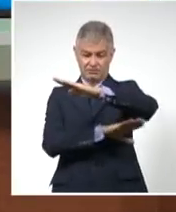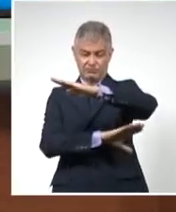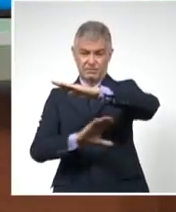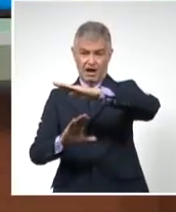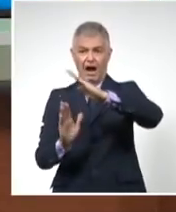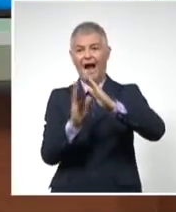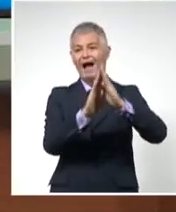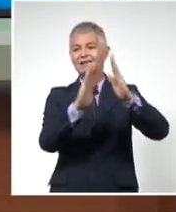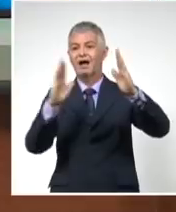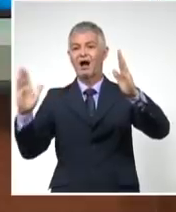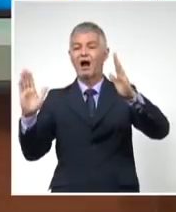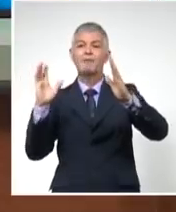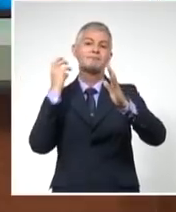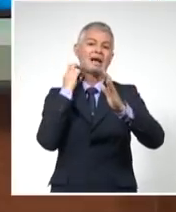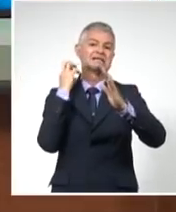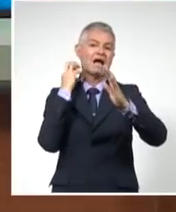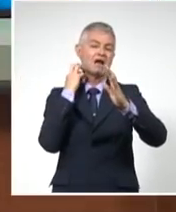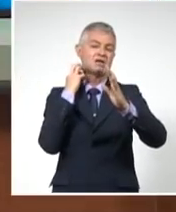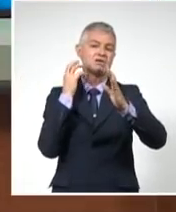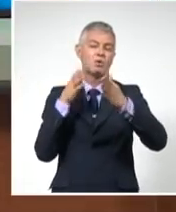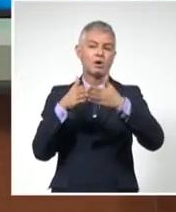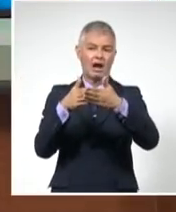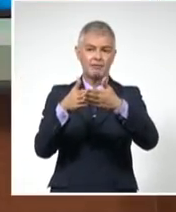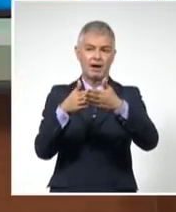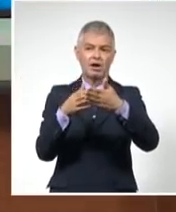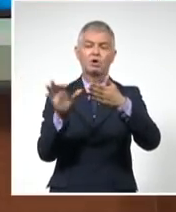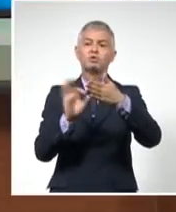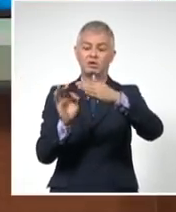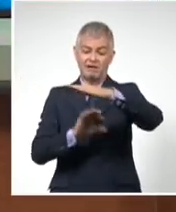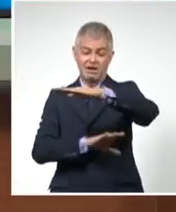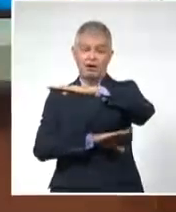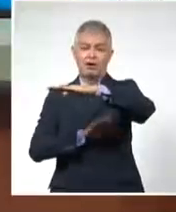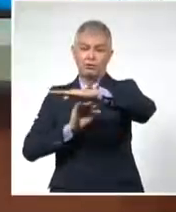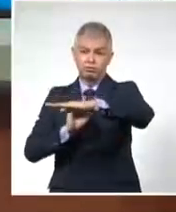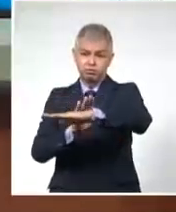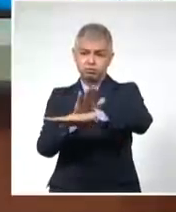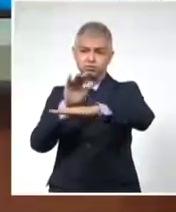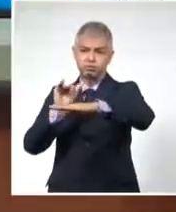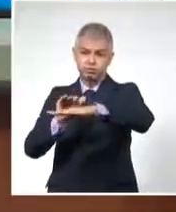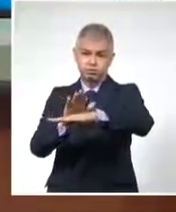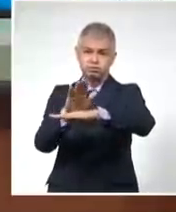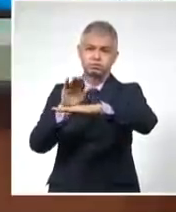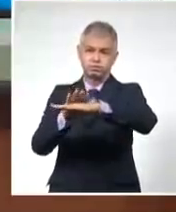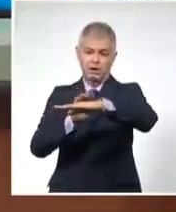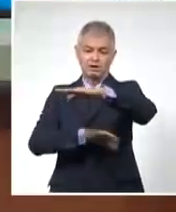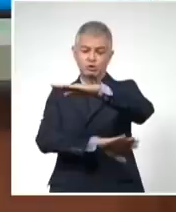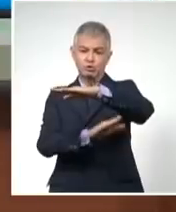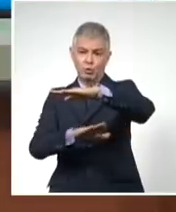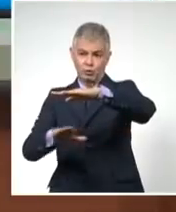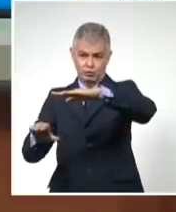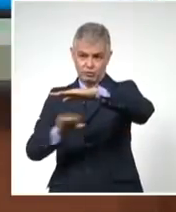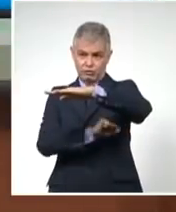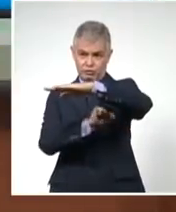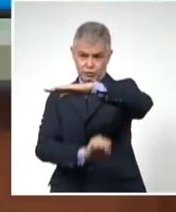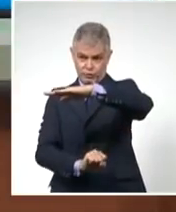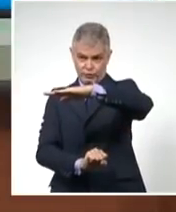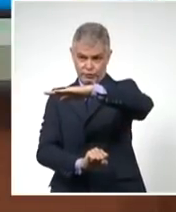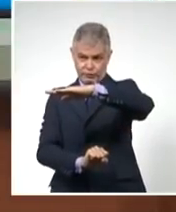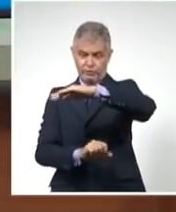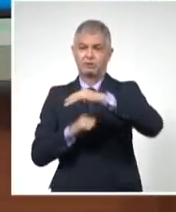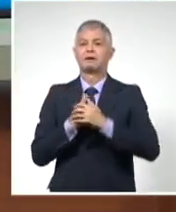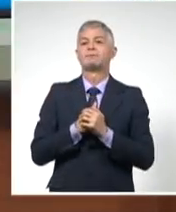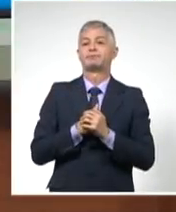Manzanillo, van a mantenerse todavía. Todavía van a mantenerse ligeras a moderadas, en algunos puntos moderadas. Y bueno, el